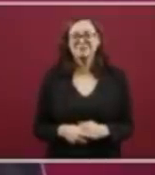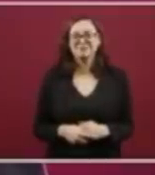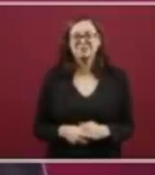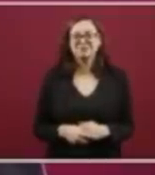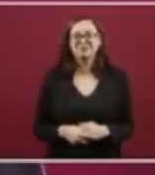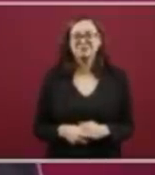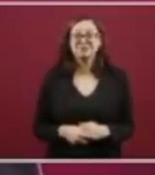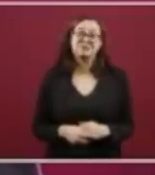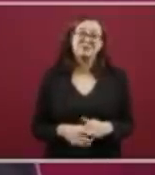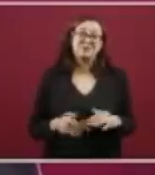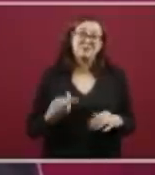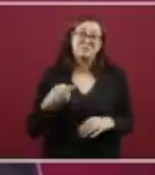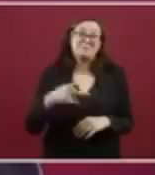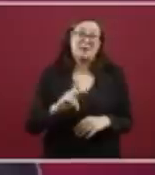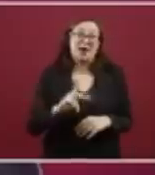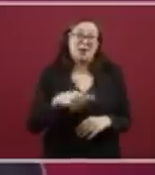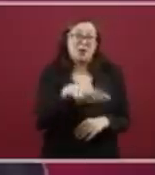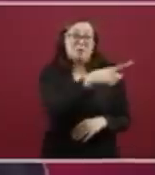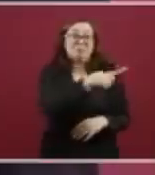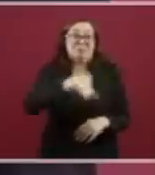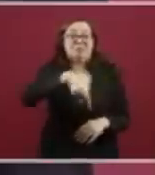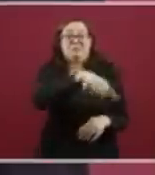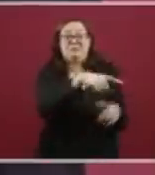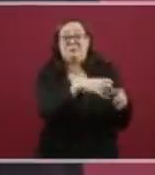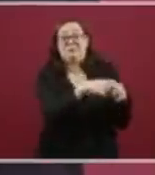por los conservadores,